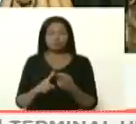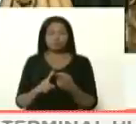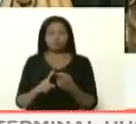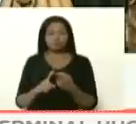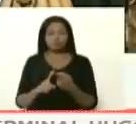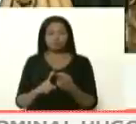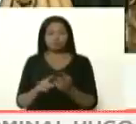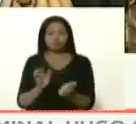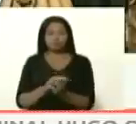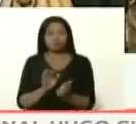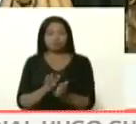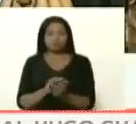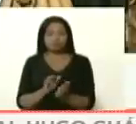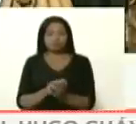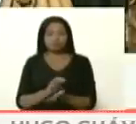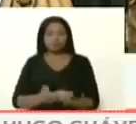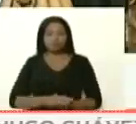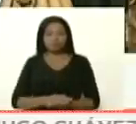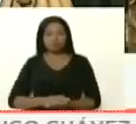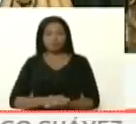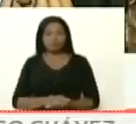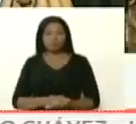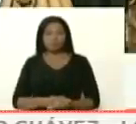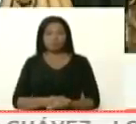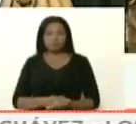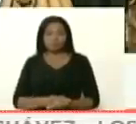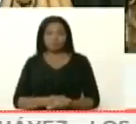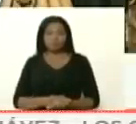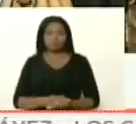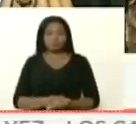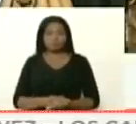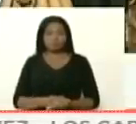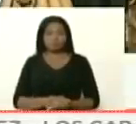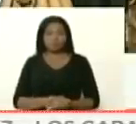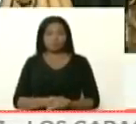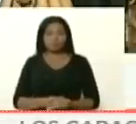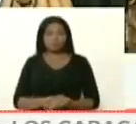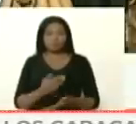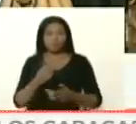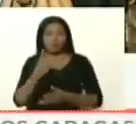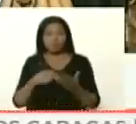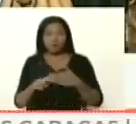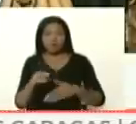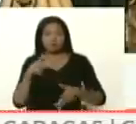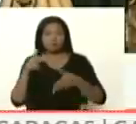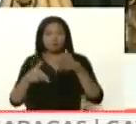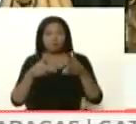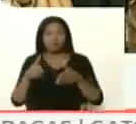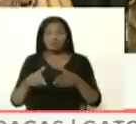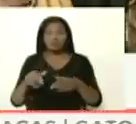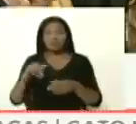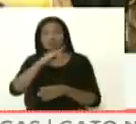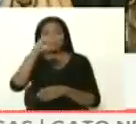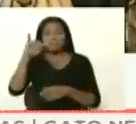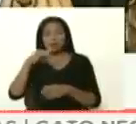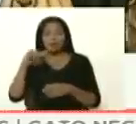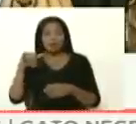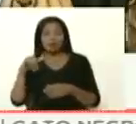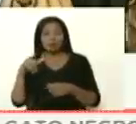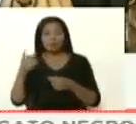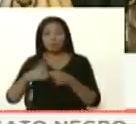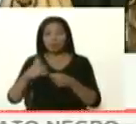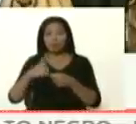Chacopata Margarita, y la otra va para transporte de Maracaibo a la costa oriental del